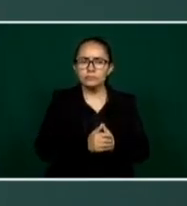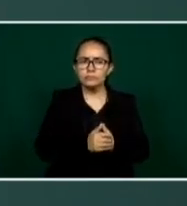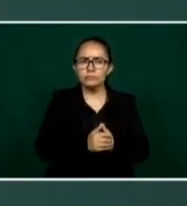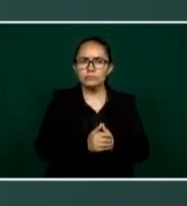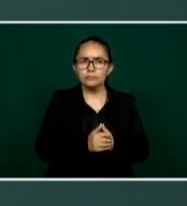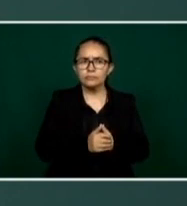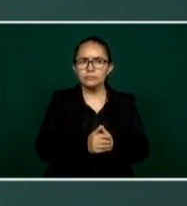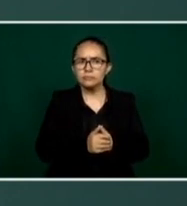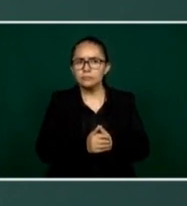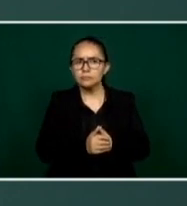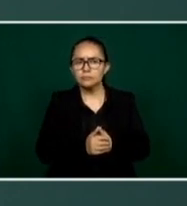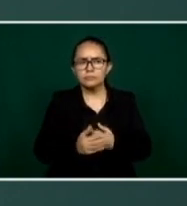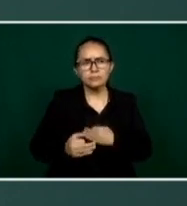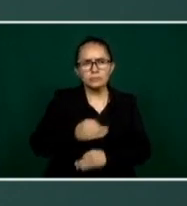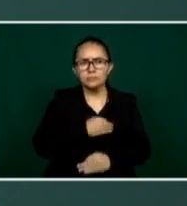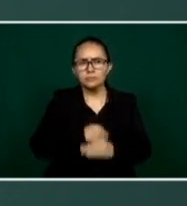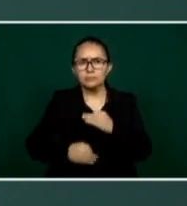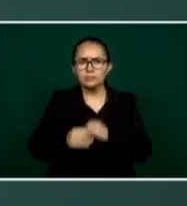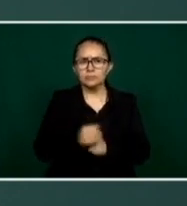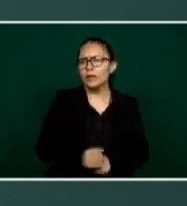Se está